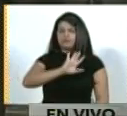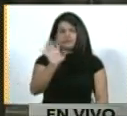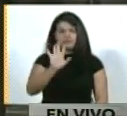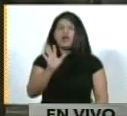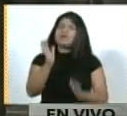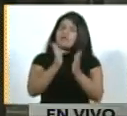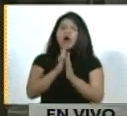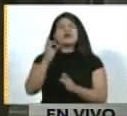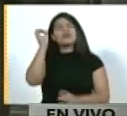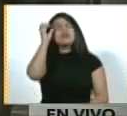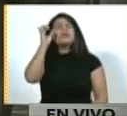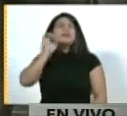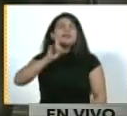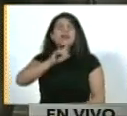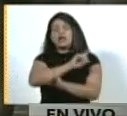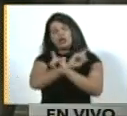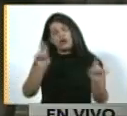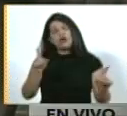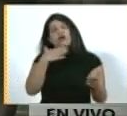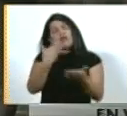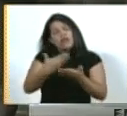la farsa.